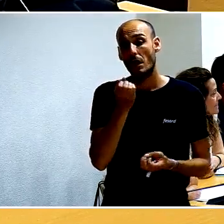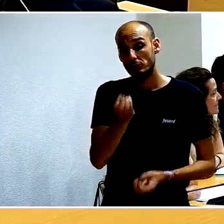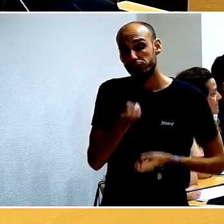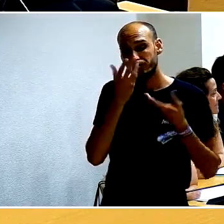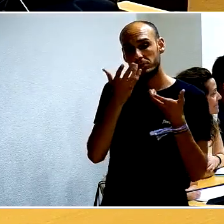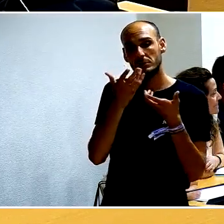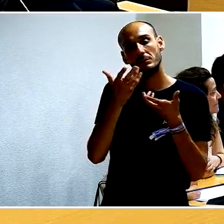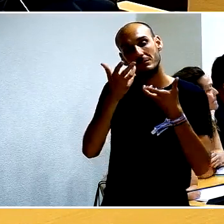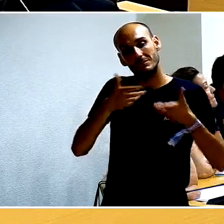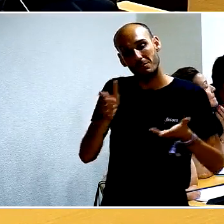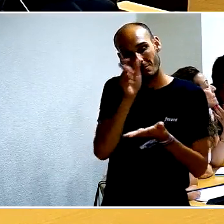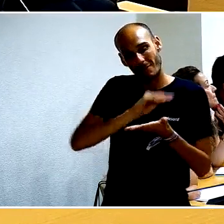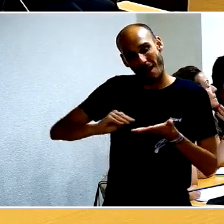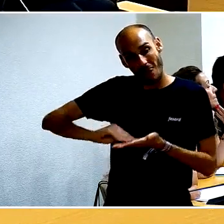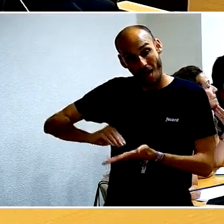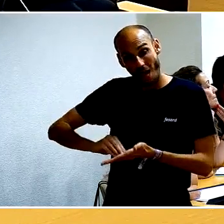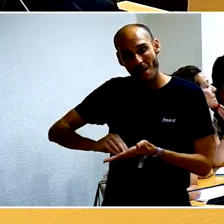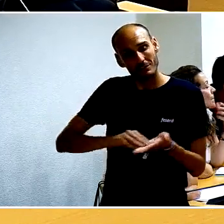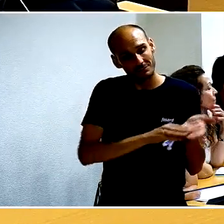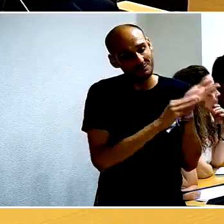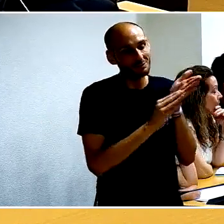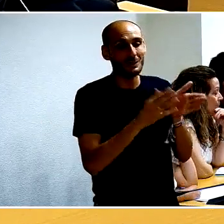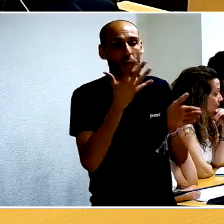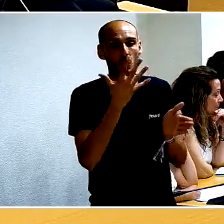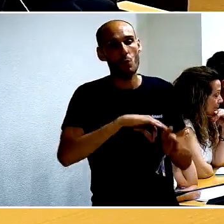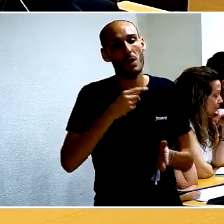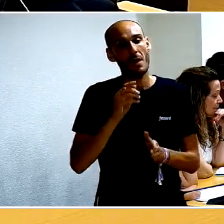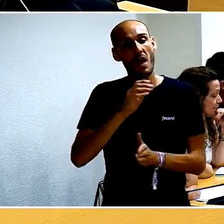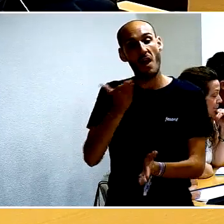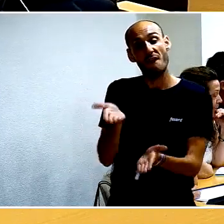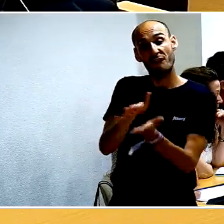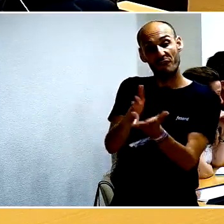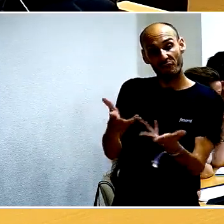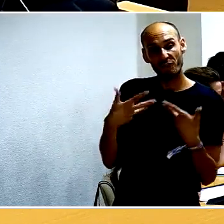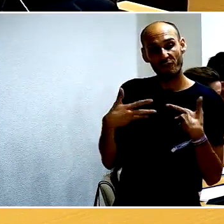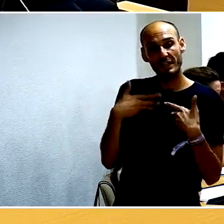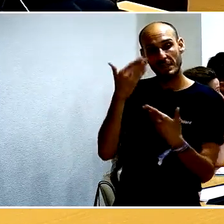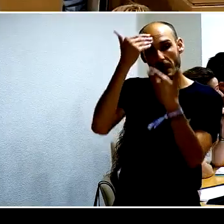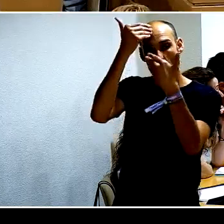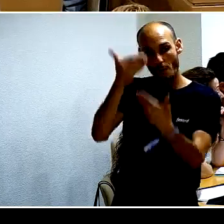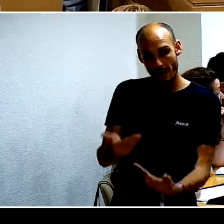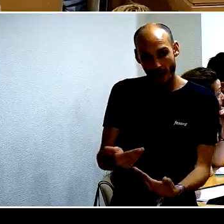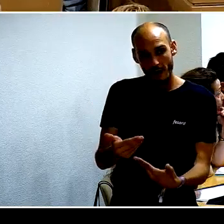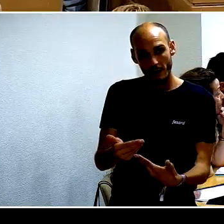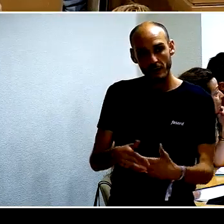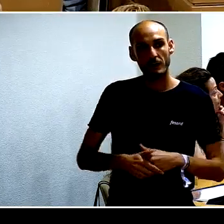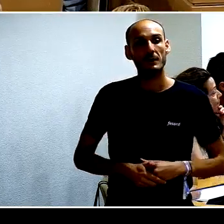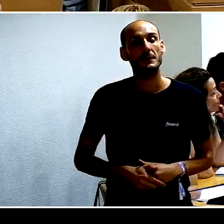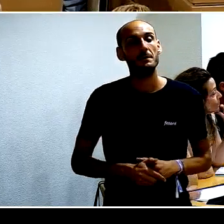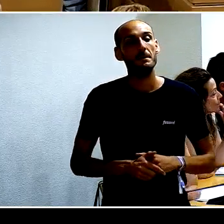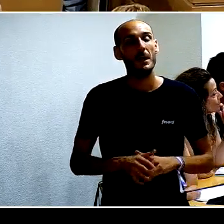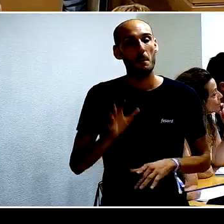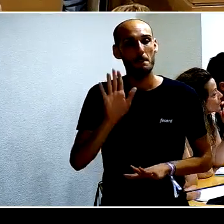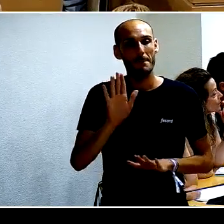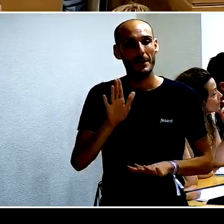palabra escrita, se pudiera hacer un homenaje a esta víctima y a todas las mujeres que fueron víctimas. Pero me veo en la obligación de hacer una